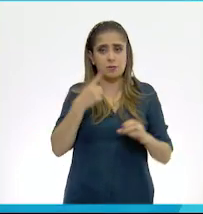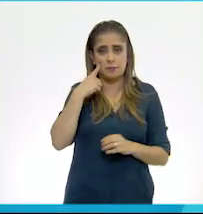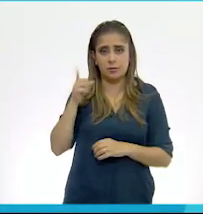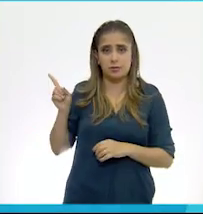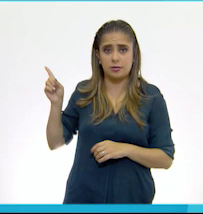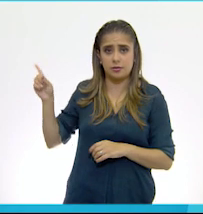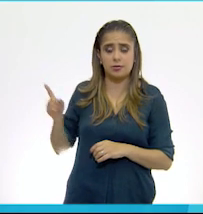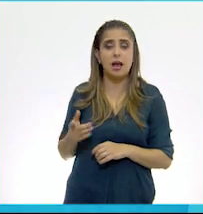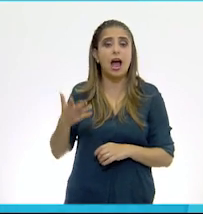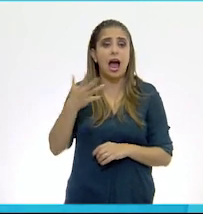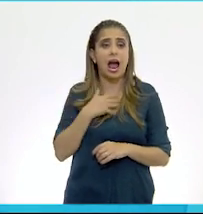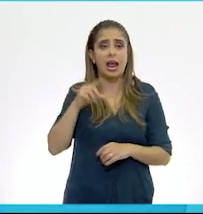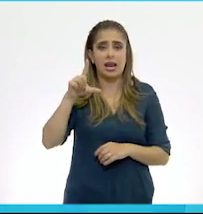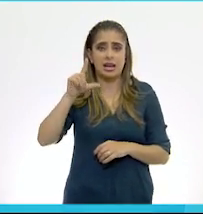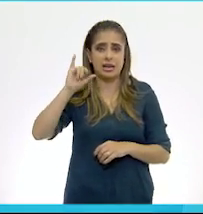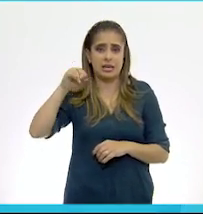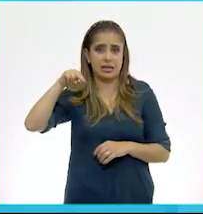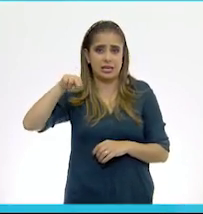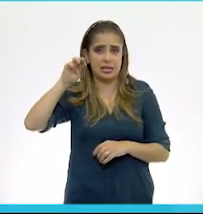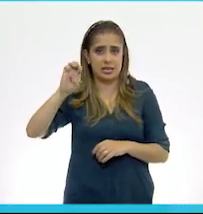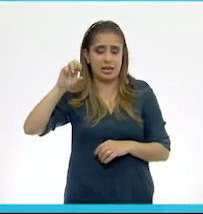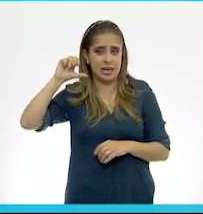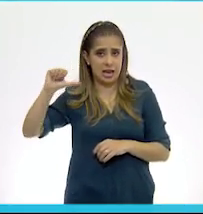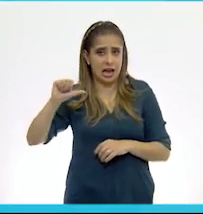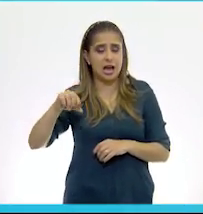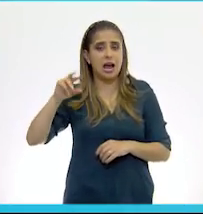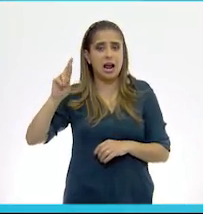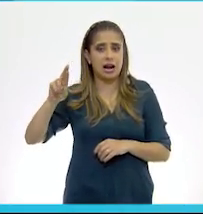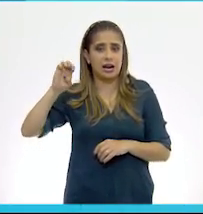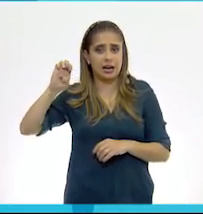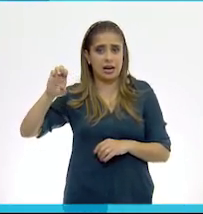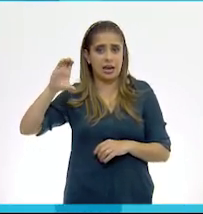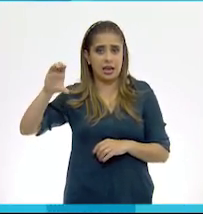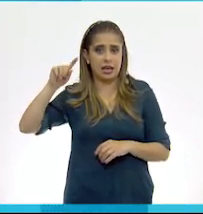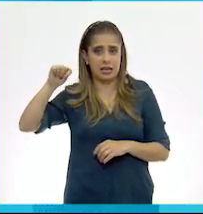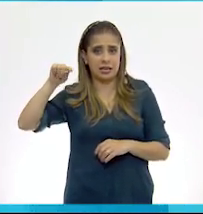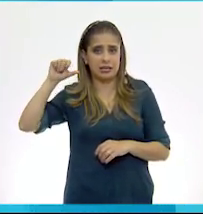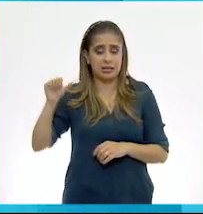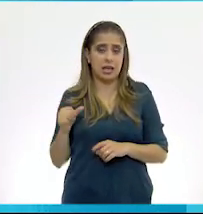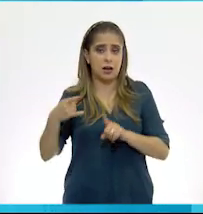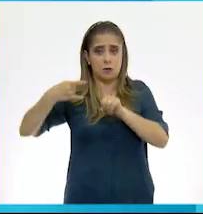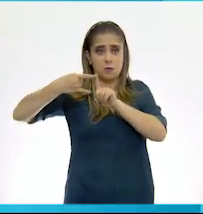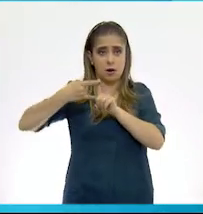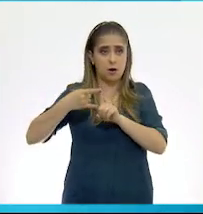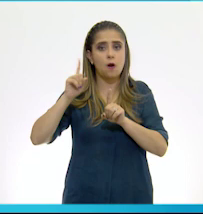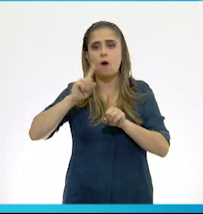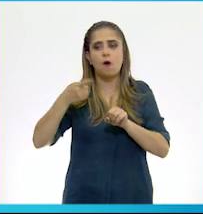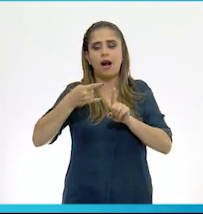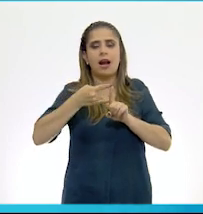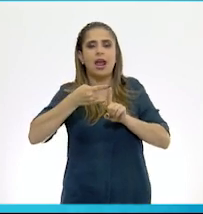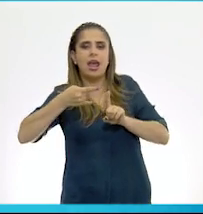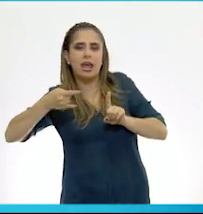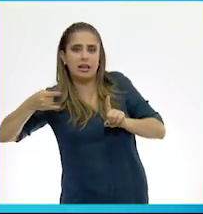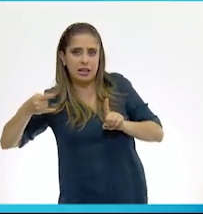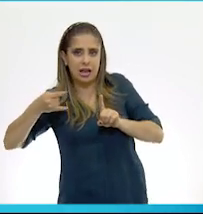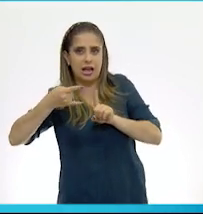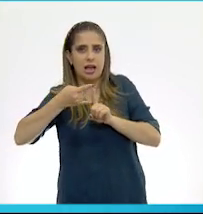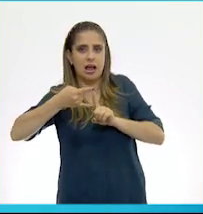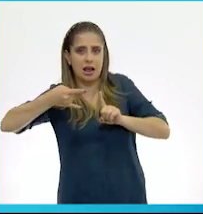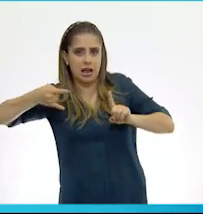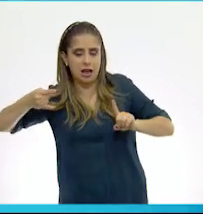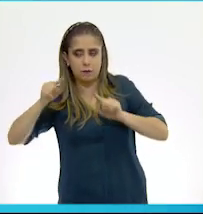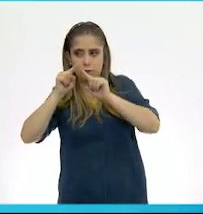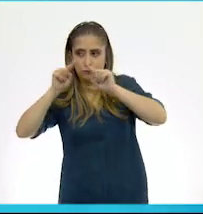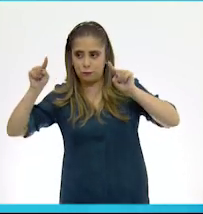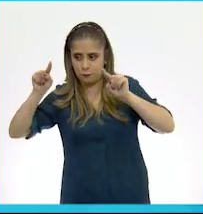línea recta que está, ya no sé si es cuadrado o es un rectángulo. Es un rectángulo. Es un rectángulo, muy bien.